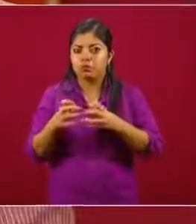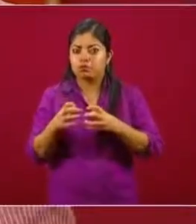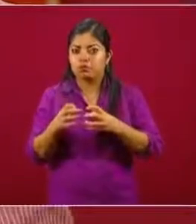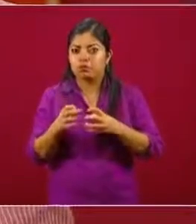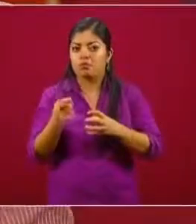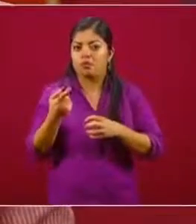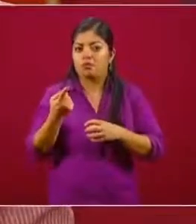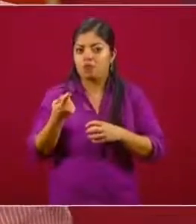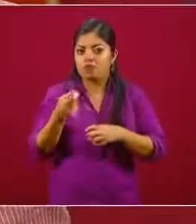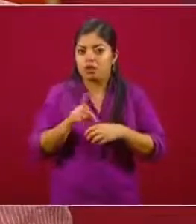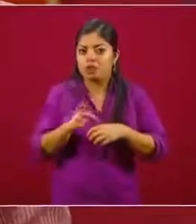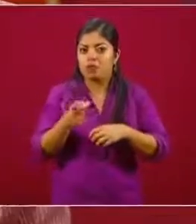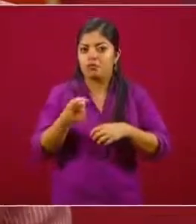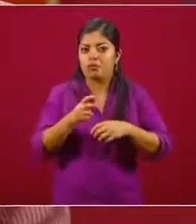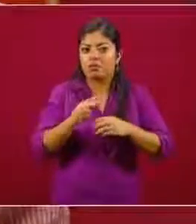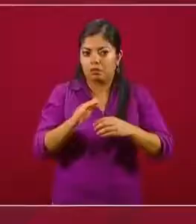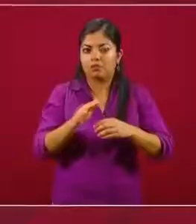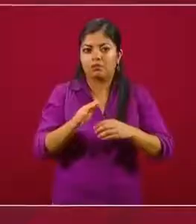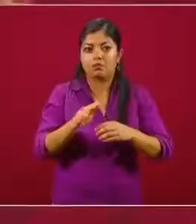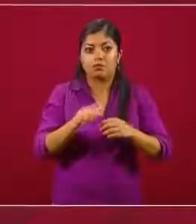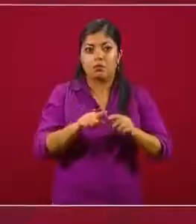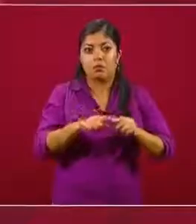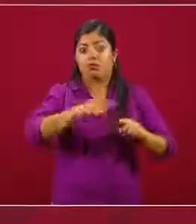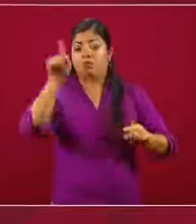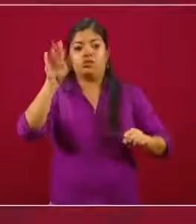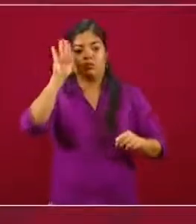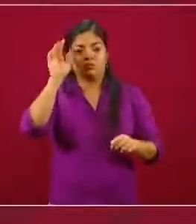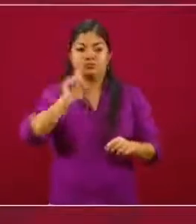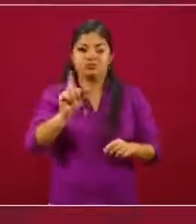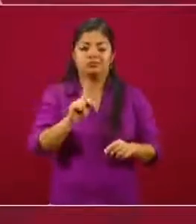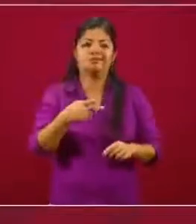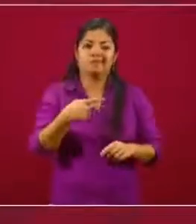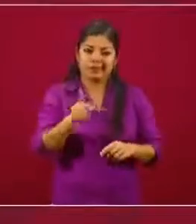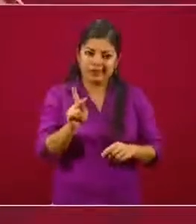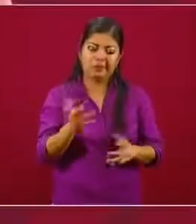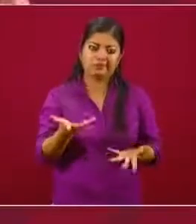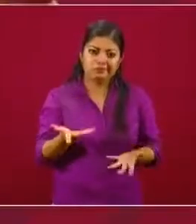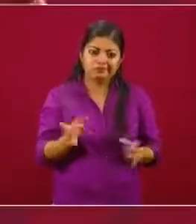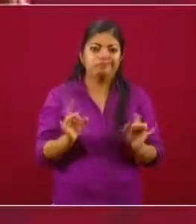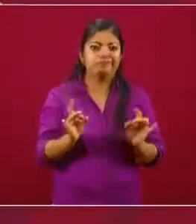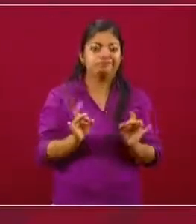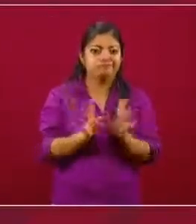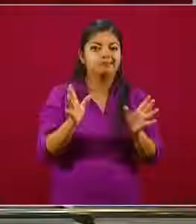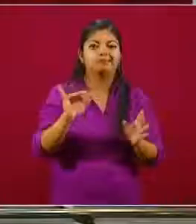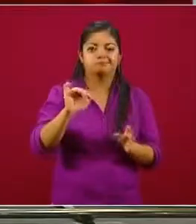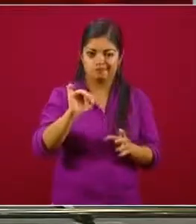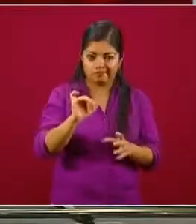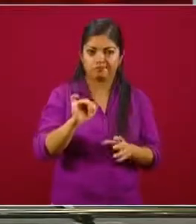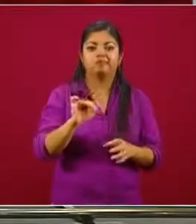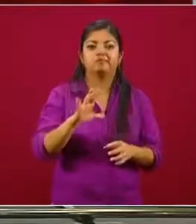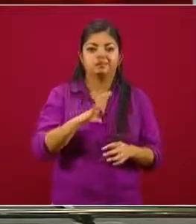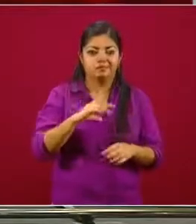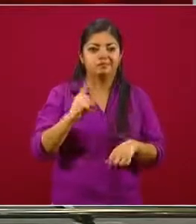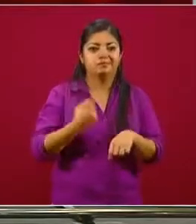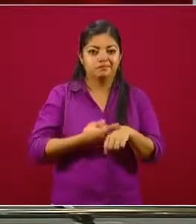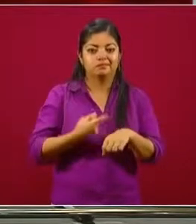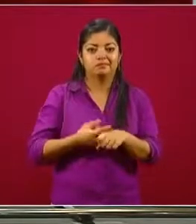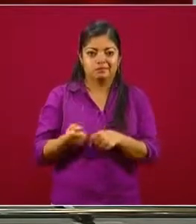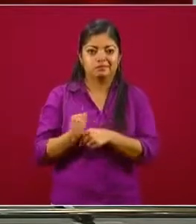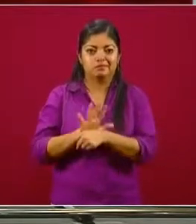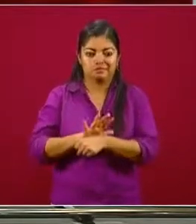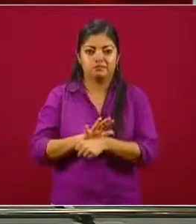una especie de estabilidad, desde luego indeseable en la medida que son casos y casos y casos. Pero a ellos se